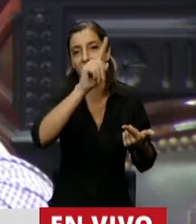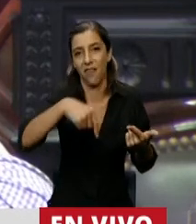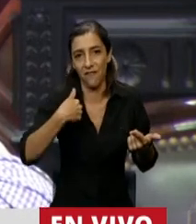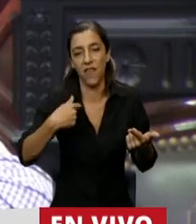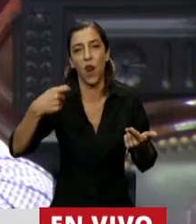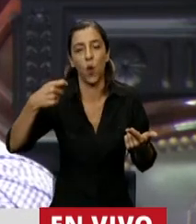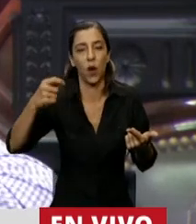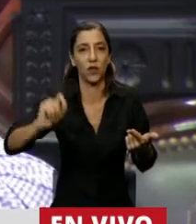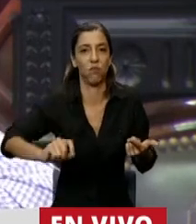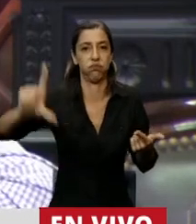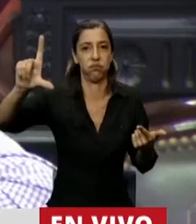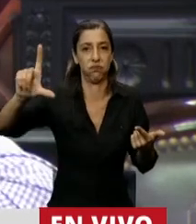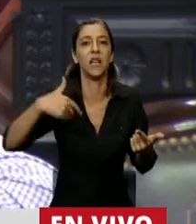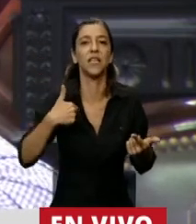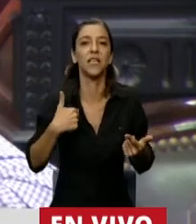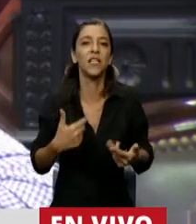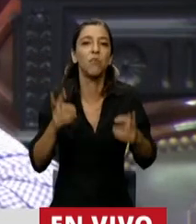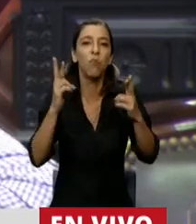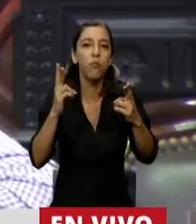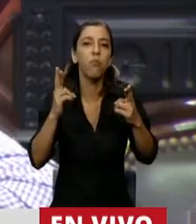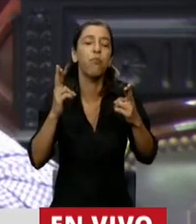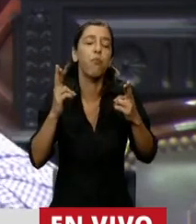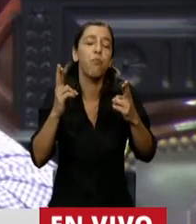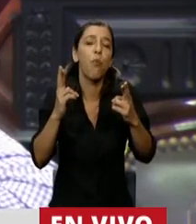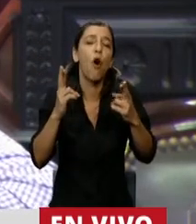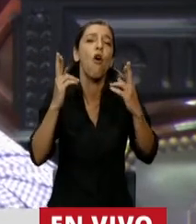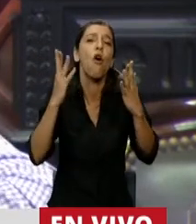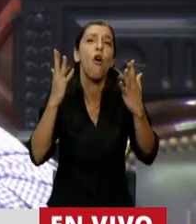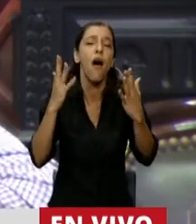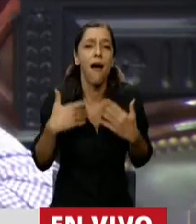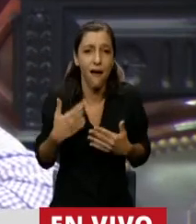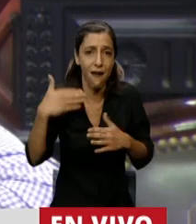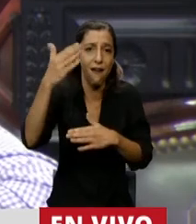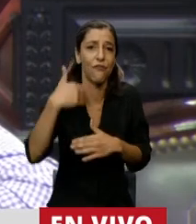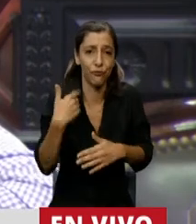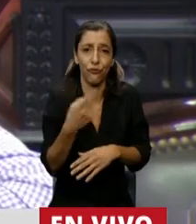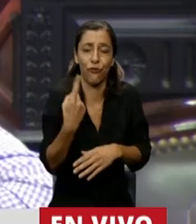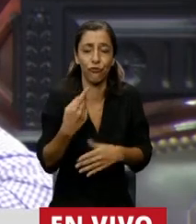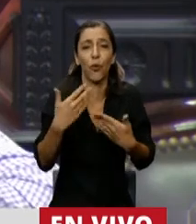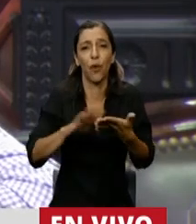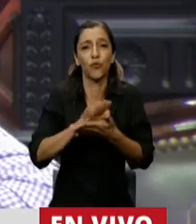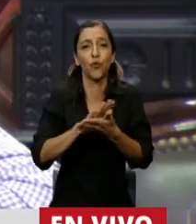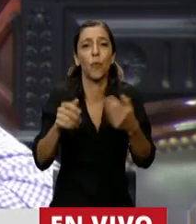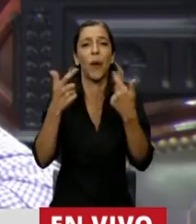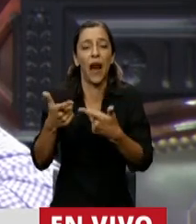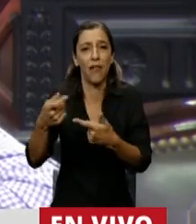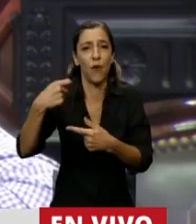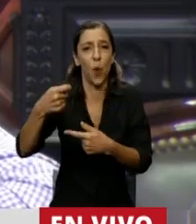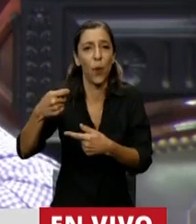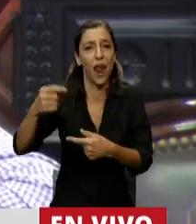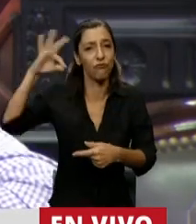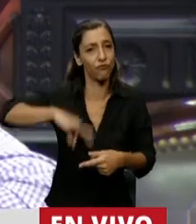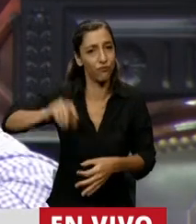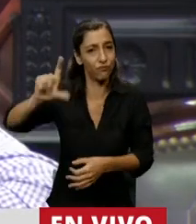los políticos le demos a nuestros abuelos una jubilación como se merece. Mientras tanto, el kirchnerismo esta noche